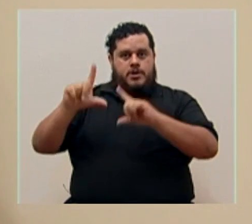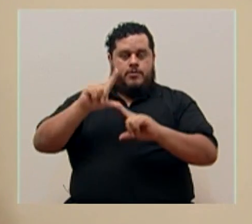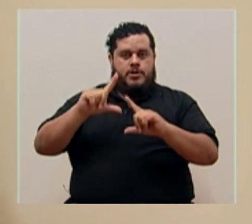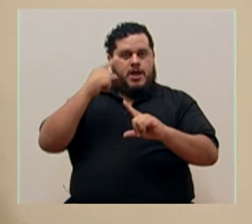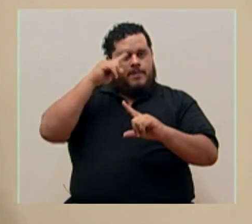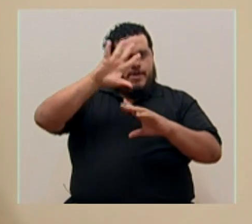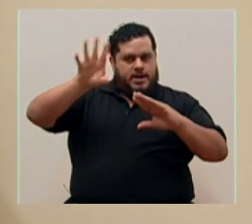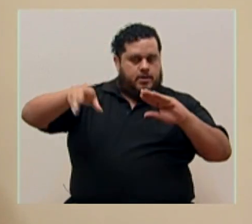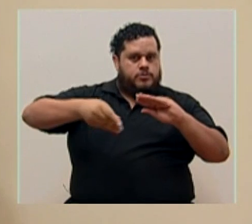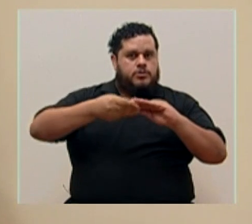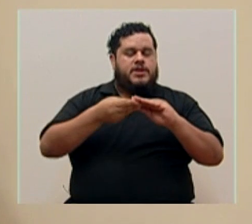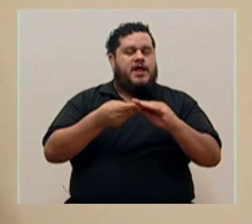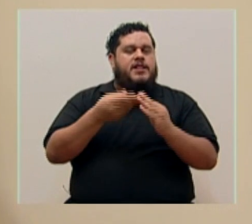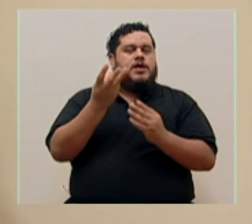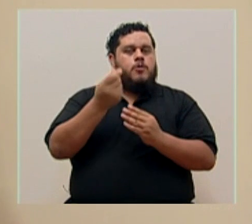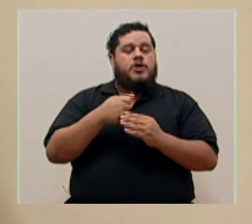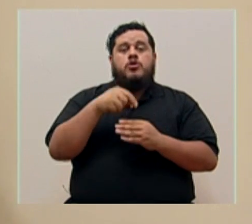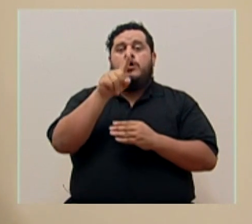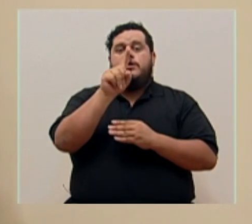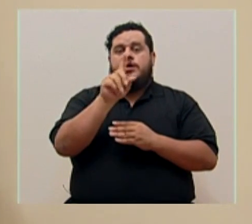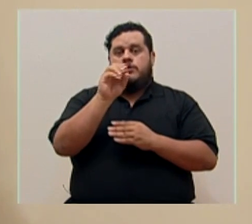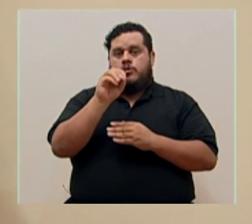laboratorio, para un total de